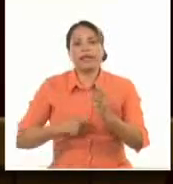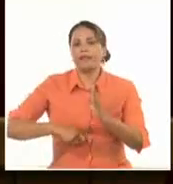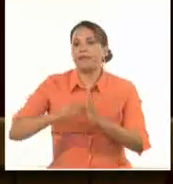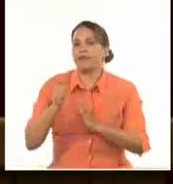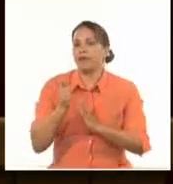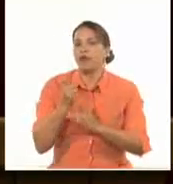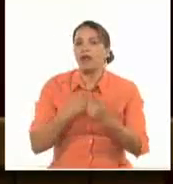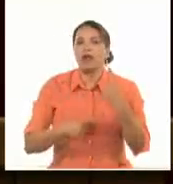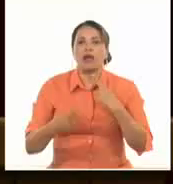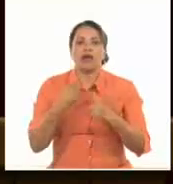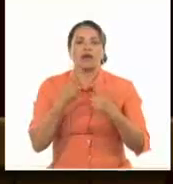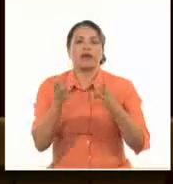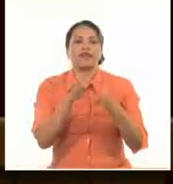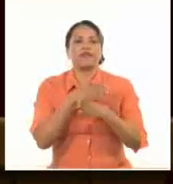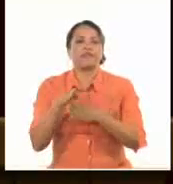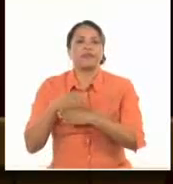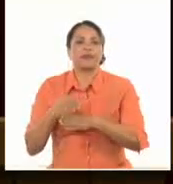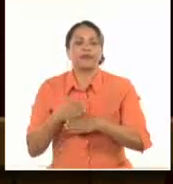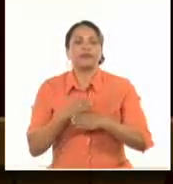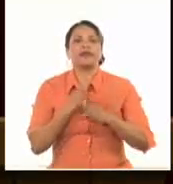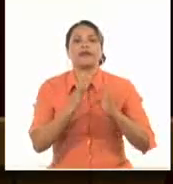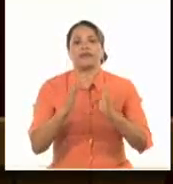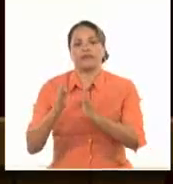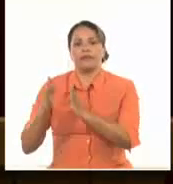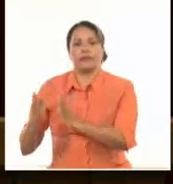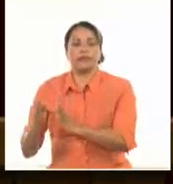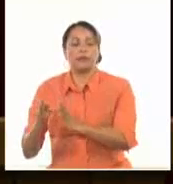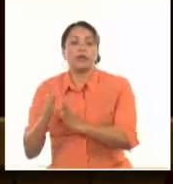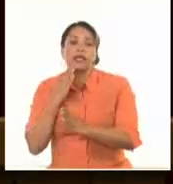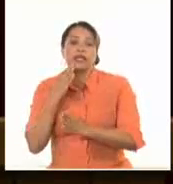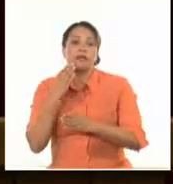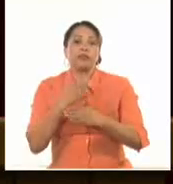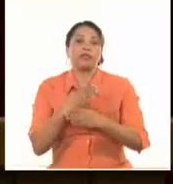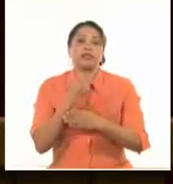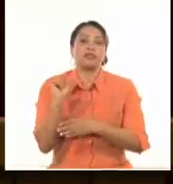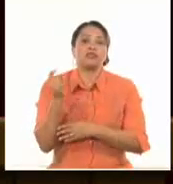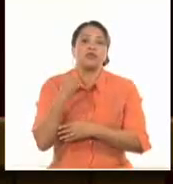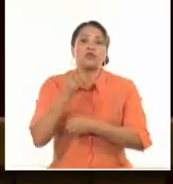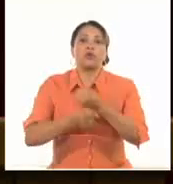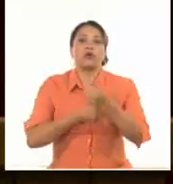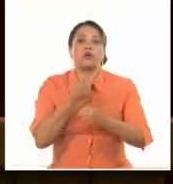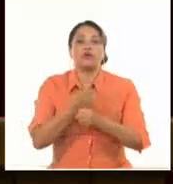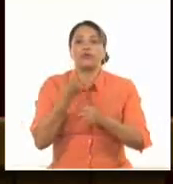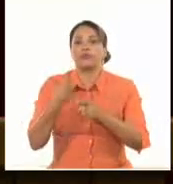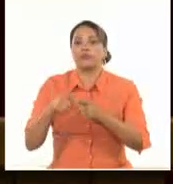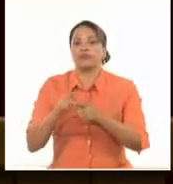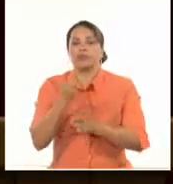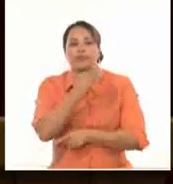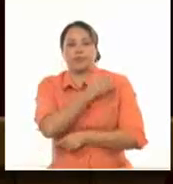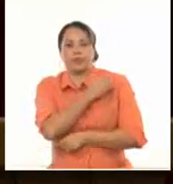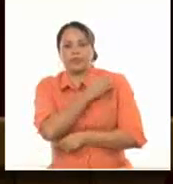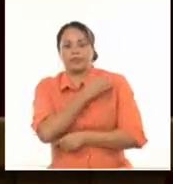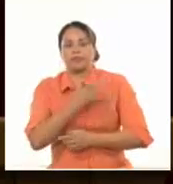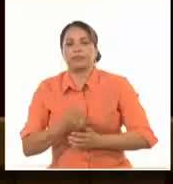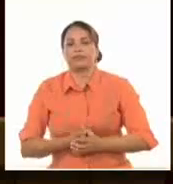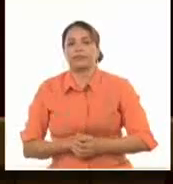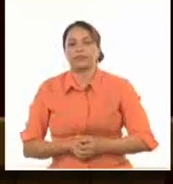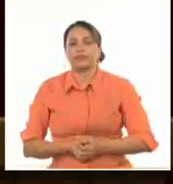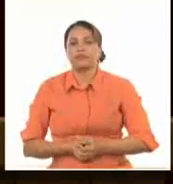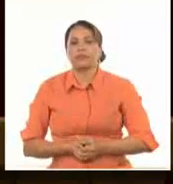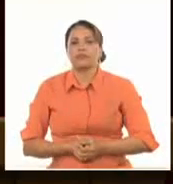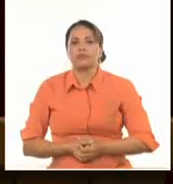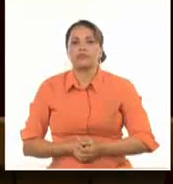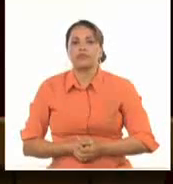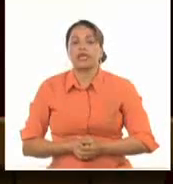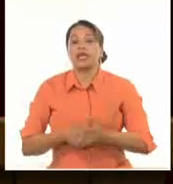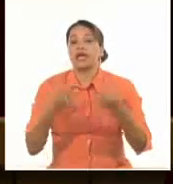adopta múltiples facetas y no puede limitarse al uso de los tradicionales recursos militares. De hecho, el